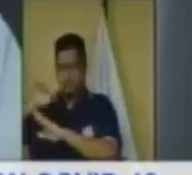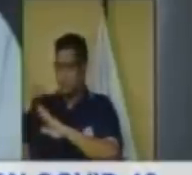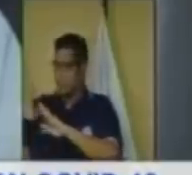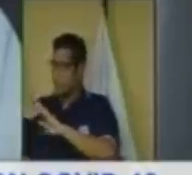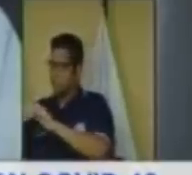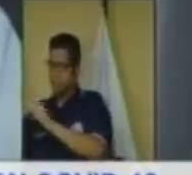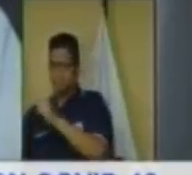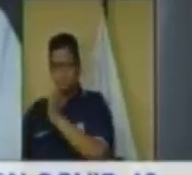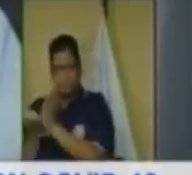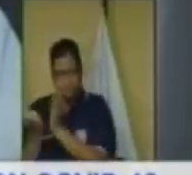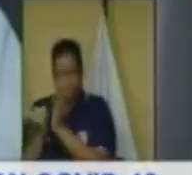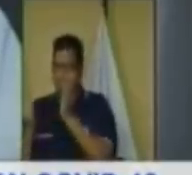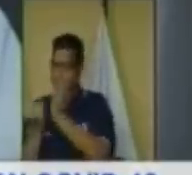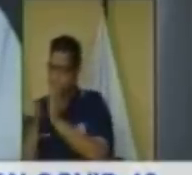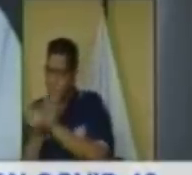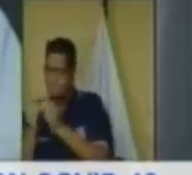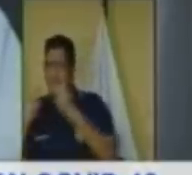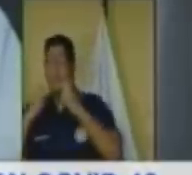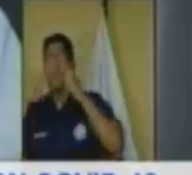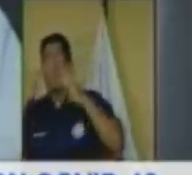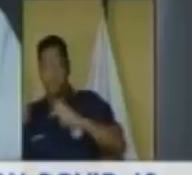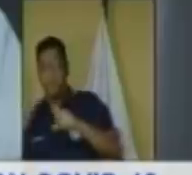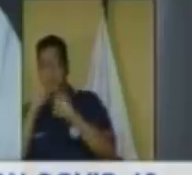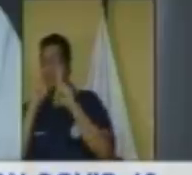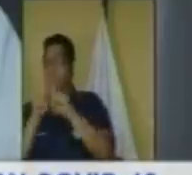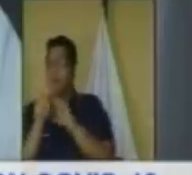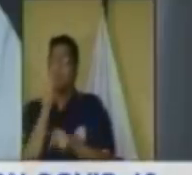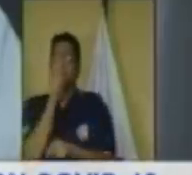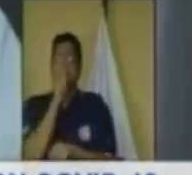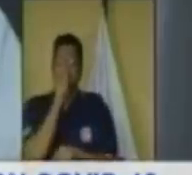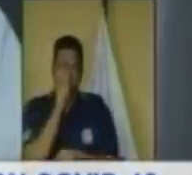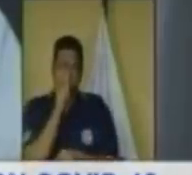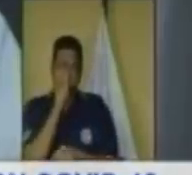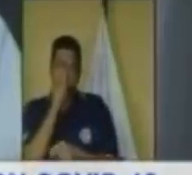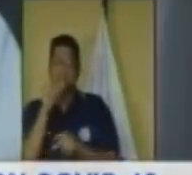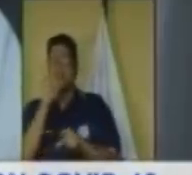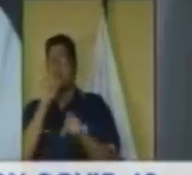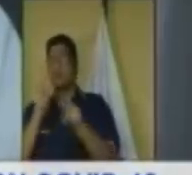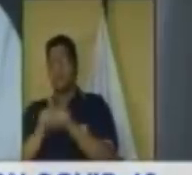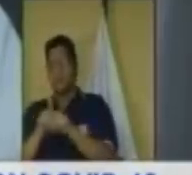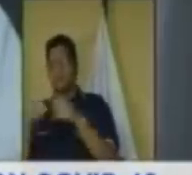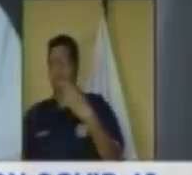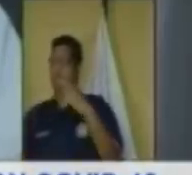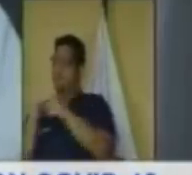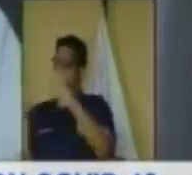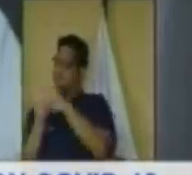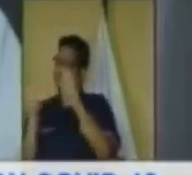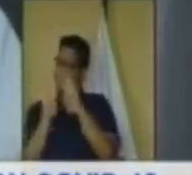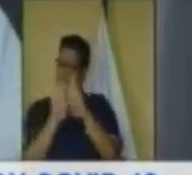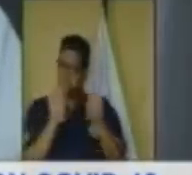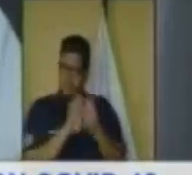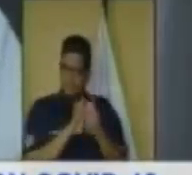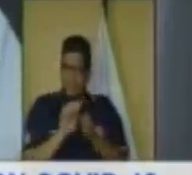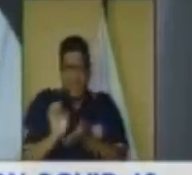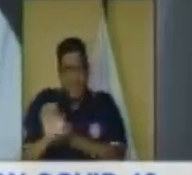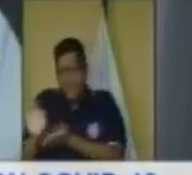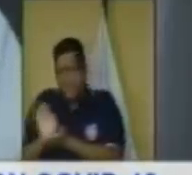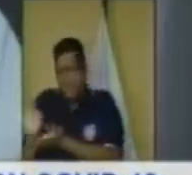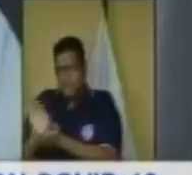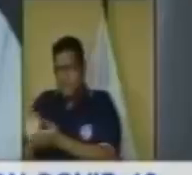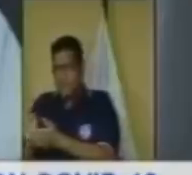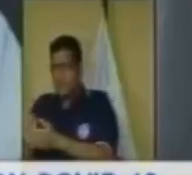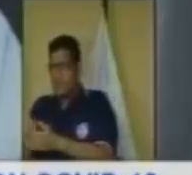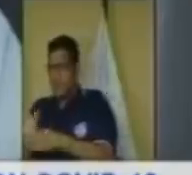hogares. Ustedes saben que la población de maestros y de niños